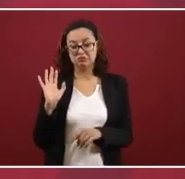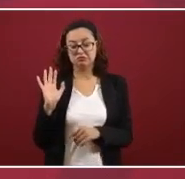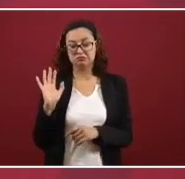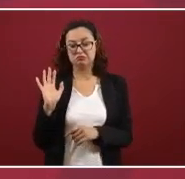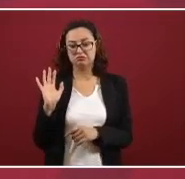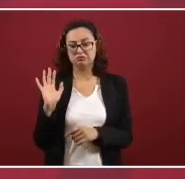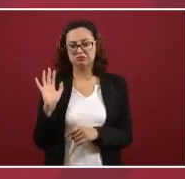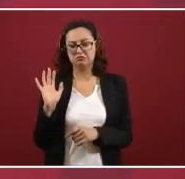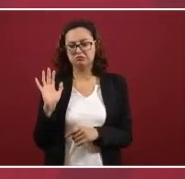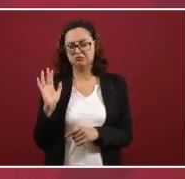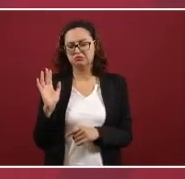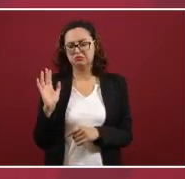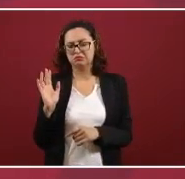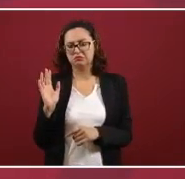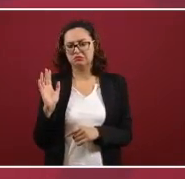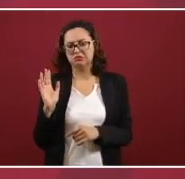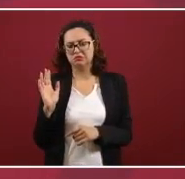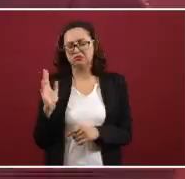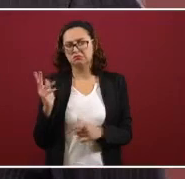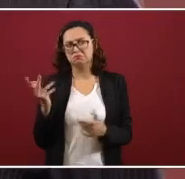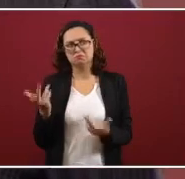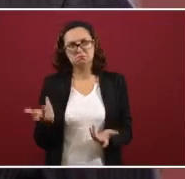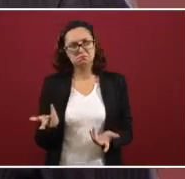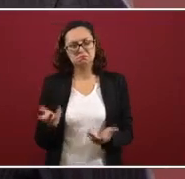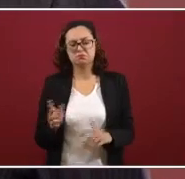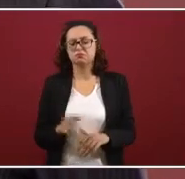si lo